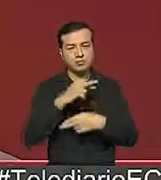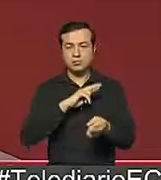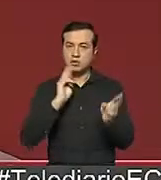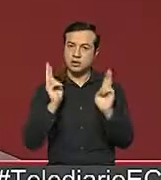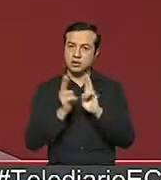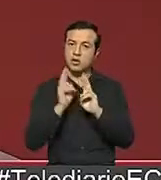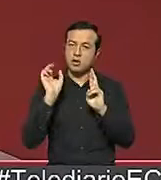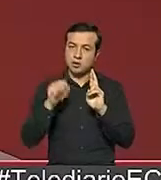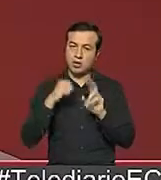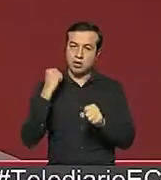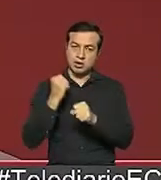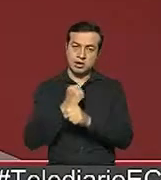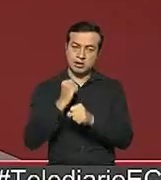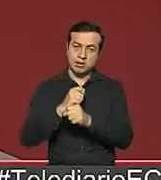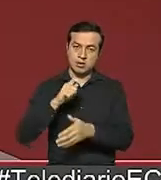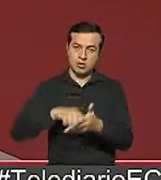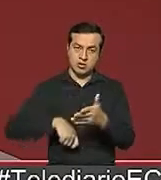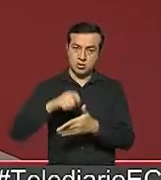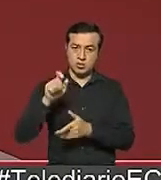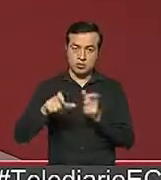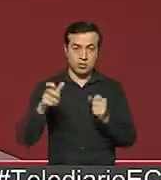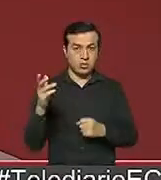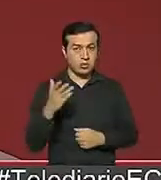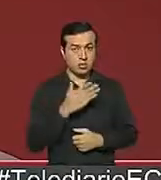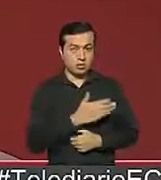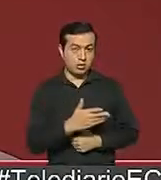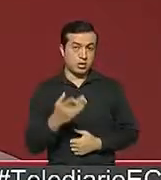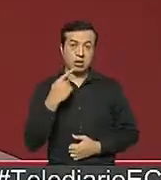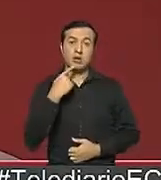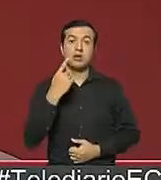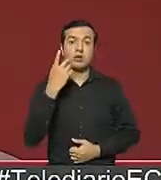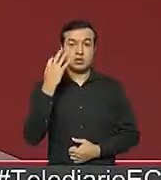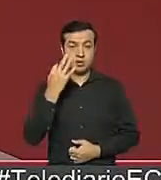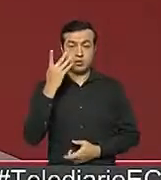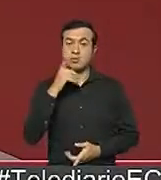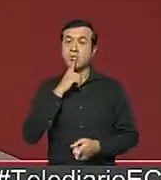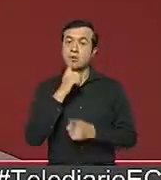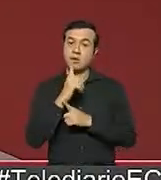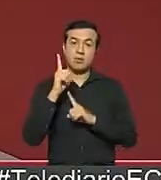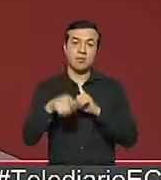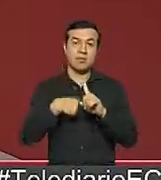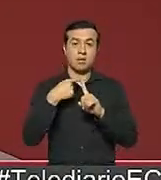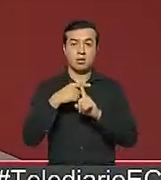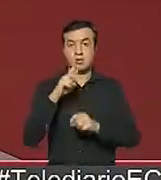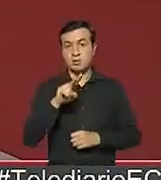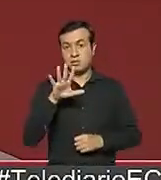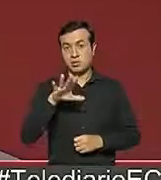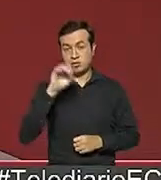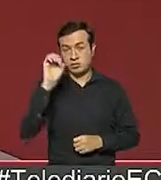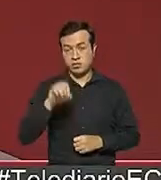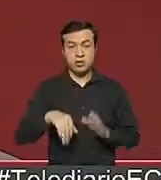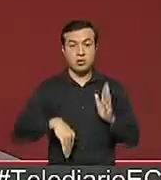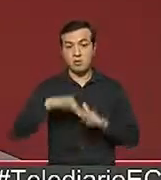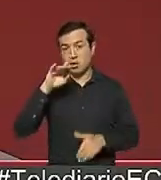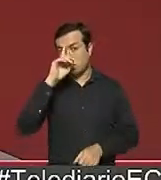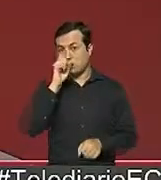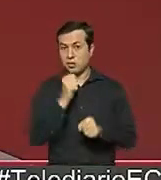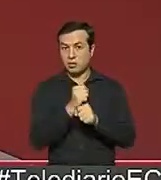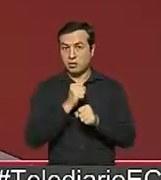que flexibilice la contratación de personal. Afirman que con ello podrían incluir un 25% más de